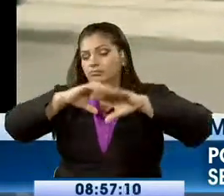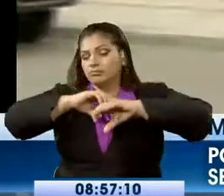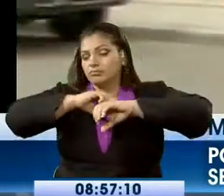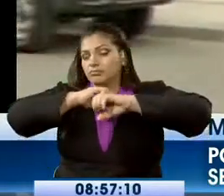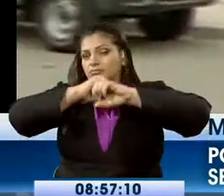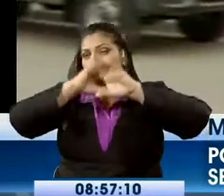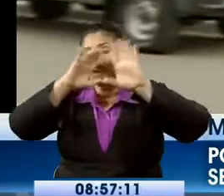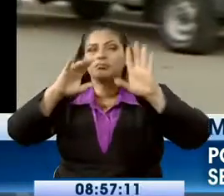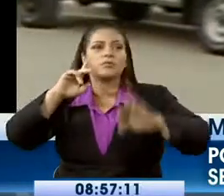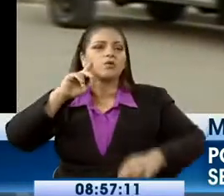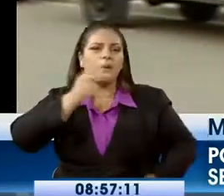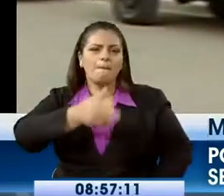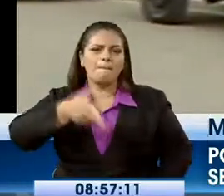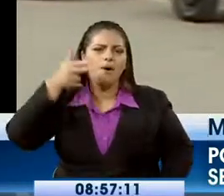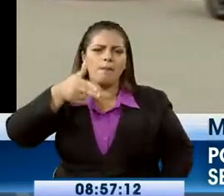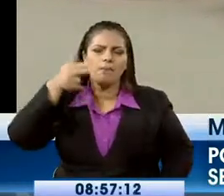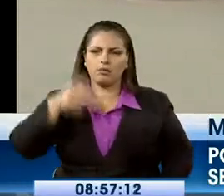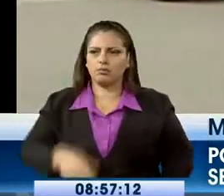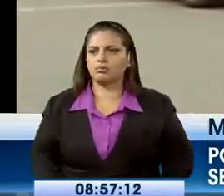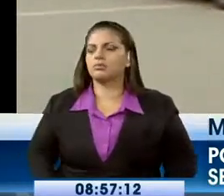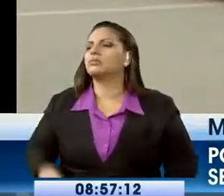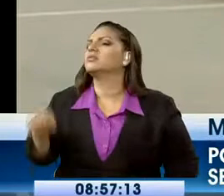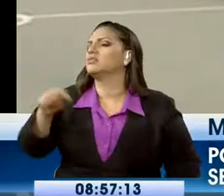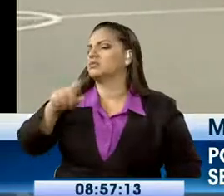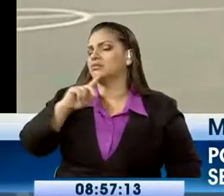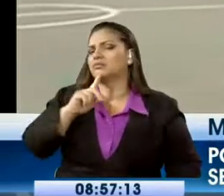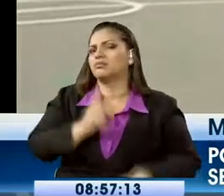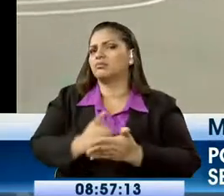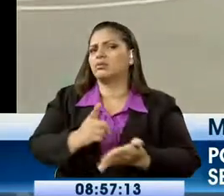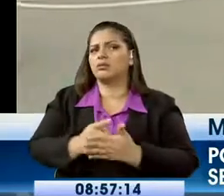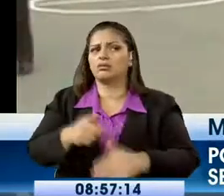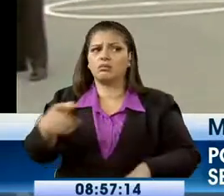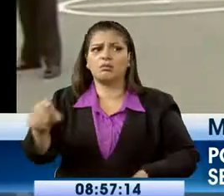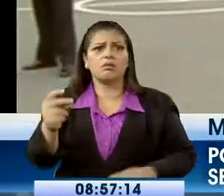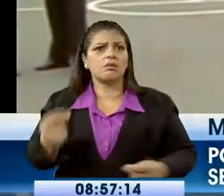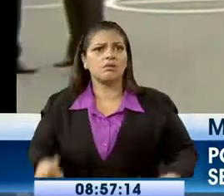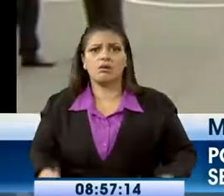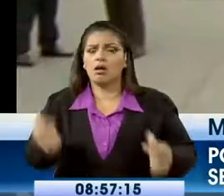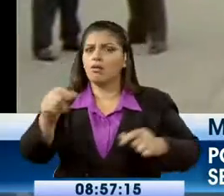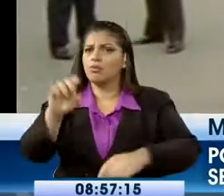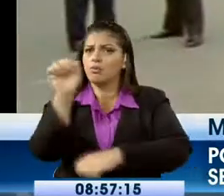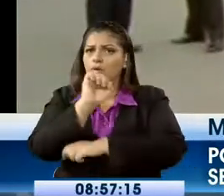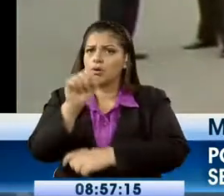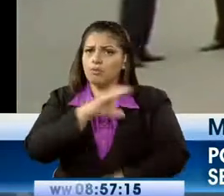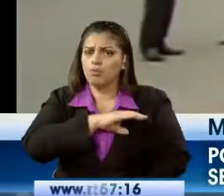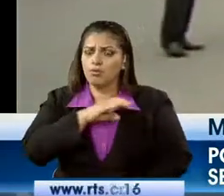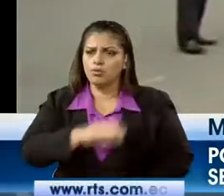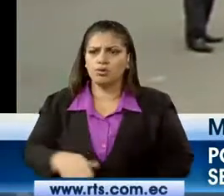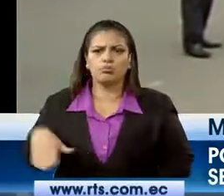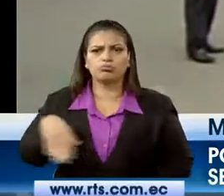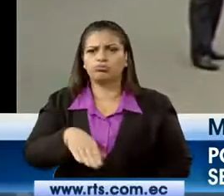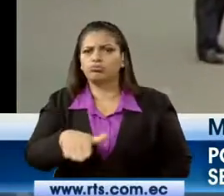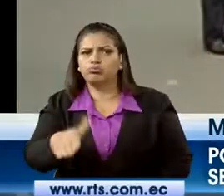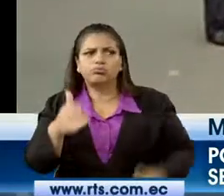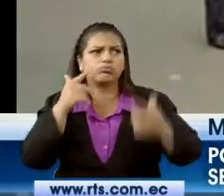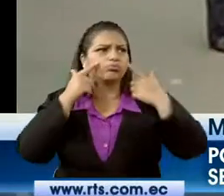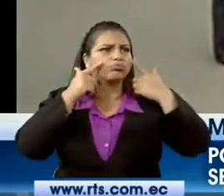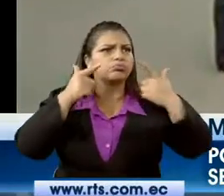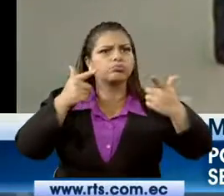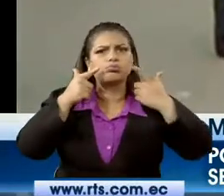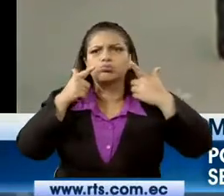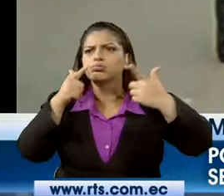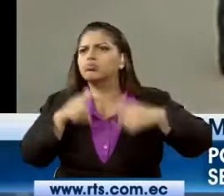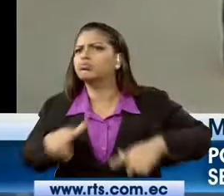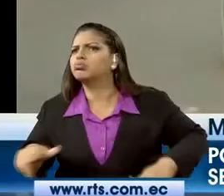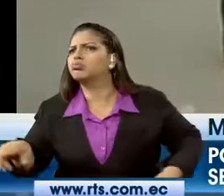disparos. Bueno, efectivamente, pues el patrullero acudió inmediatamente al sector, hizo un barrido de